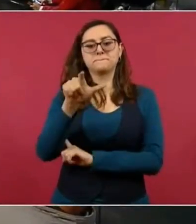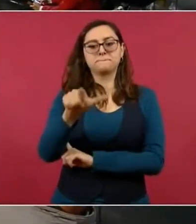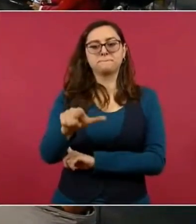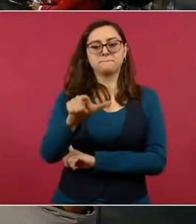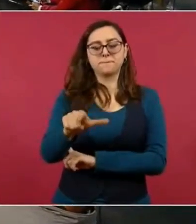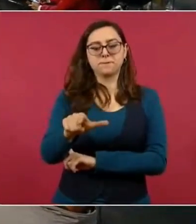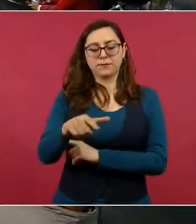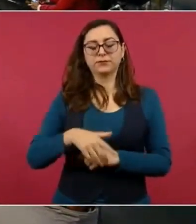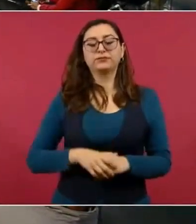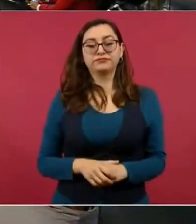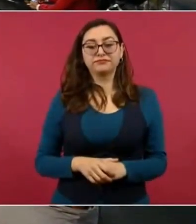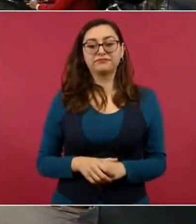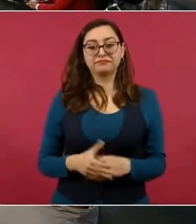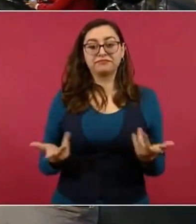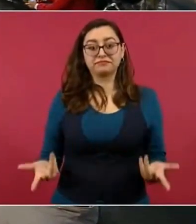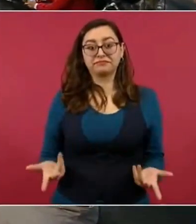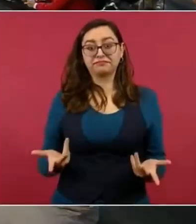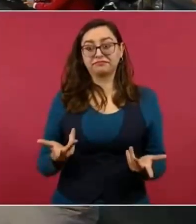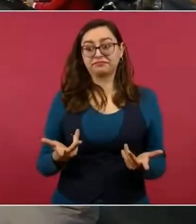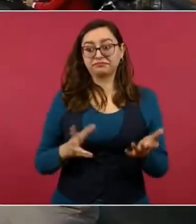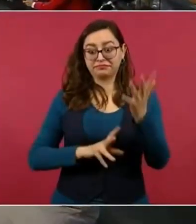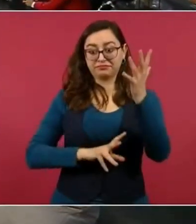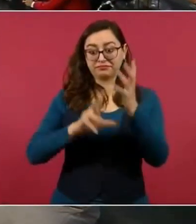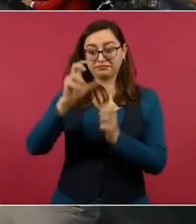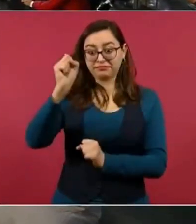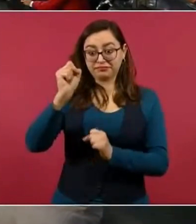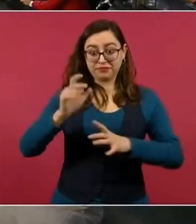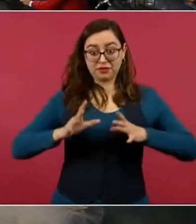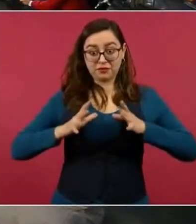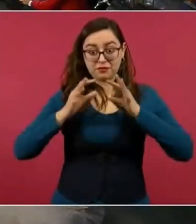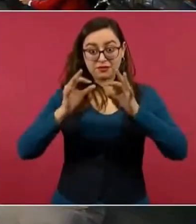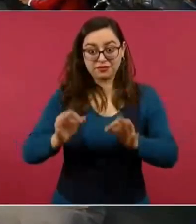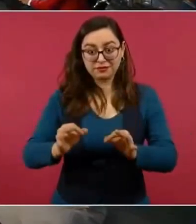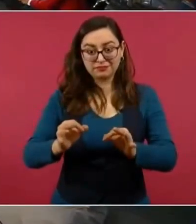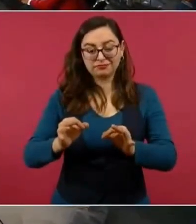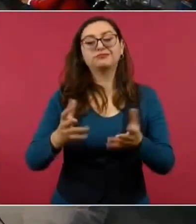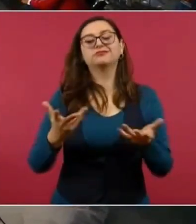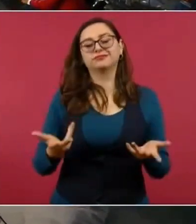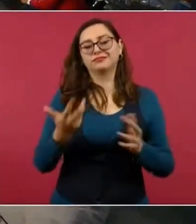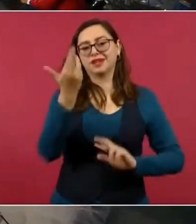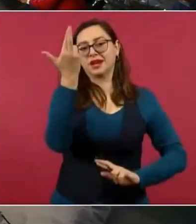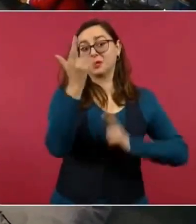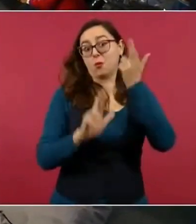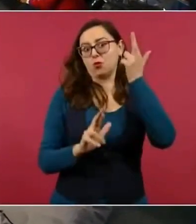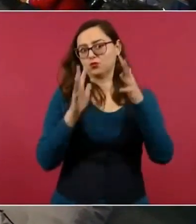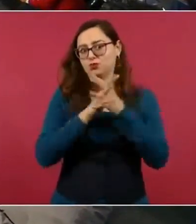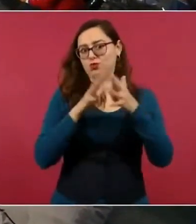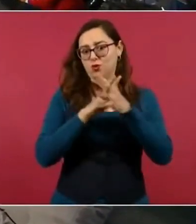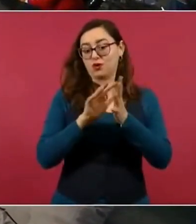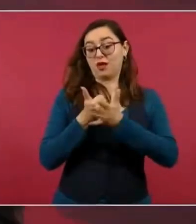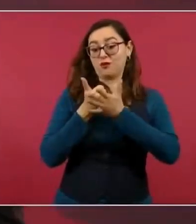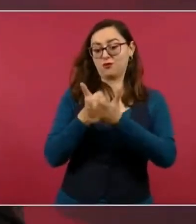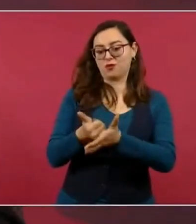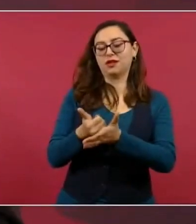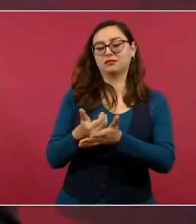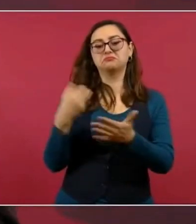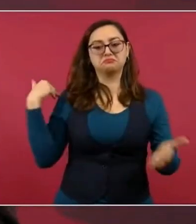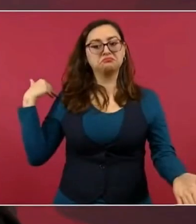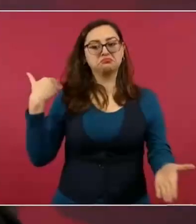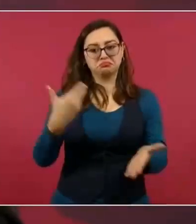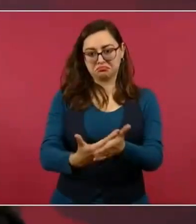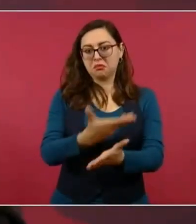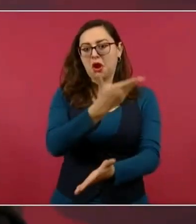1917, la Constitución que surge de la Revolución Mexicana y que está vigente aun cuando ya